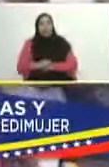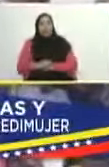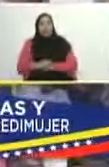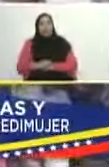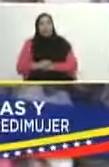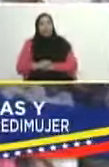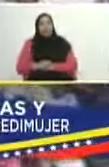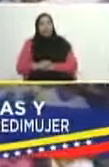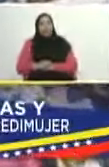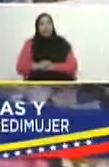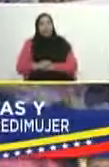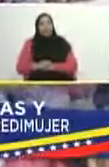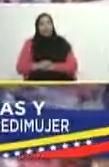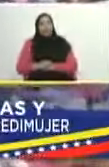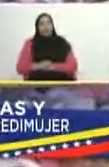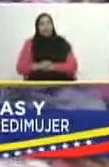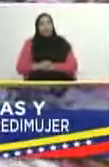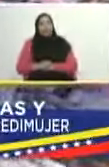para adelantar